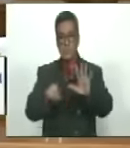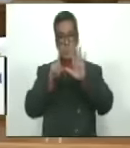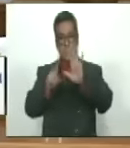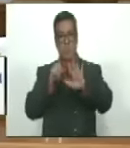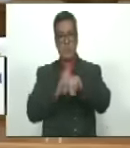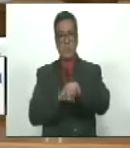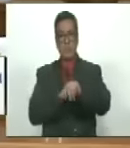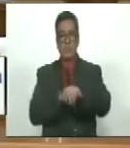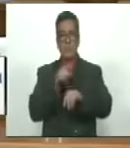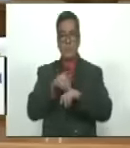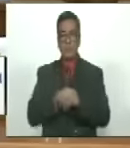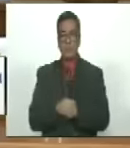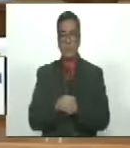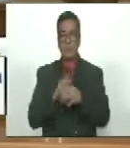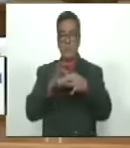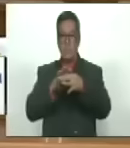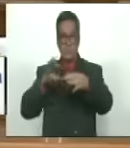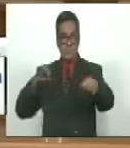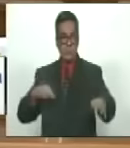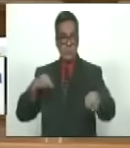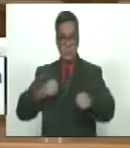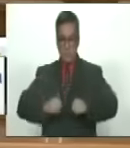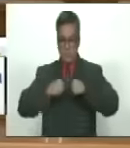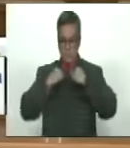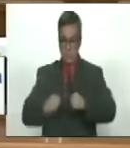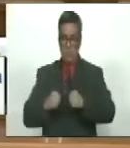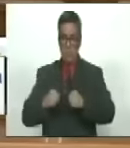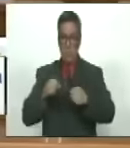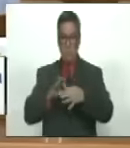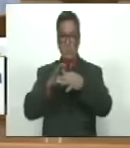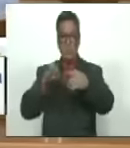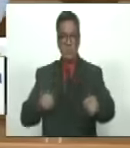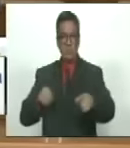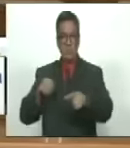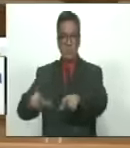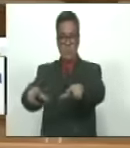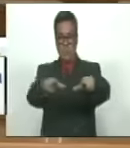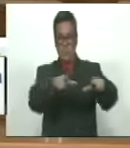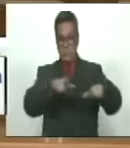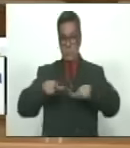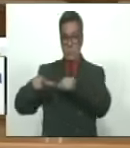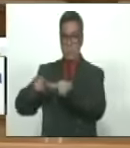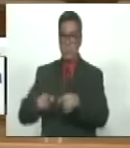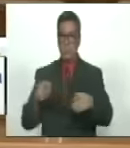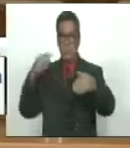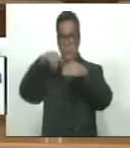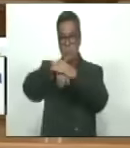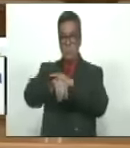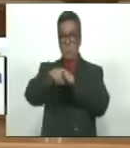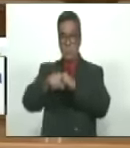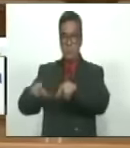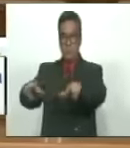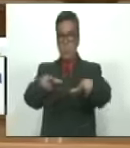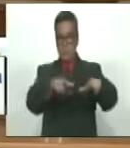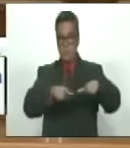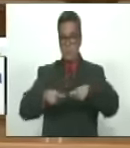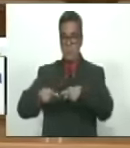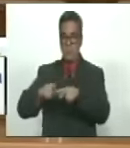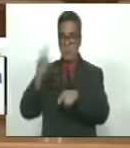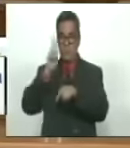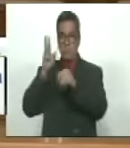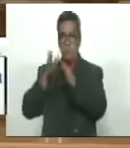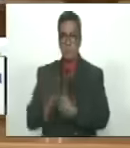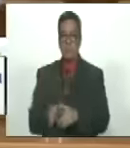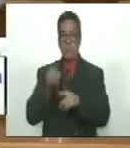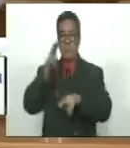momento, que es de independencia, de reafirmación de la independencia, de la soberanía y de la integridad del territorio